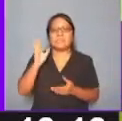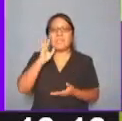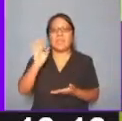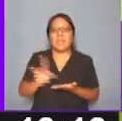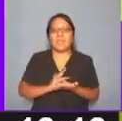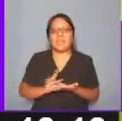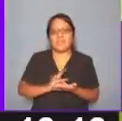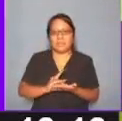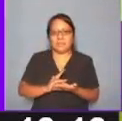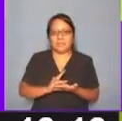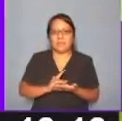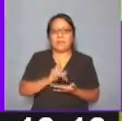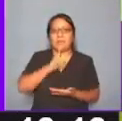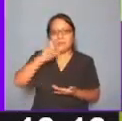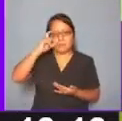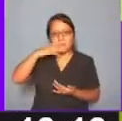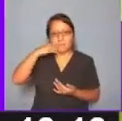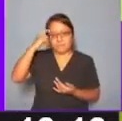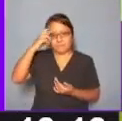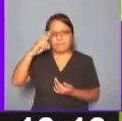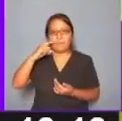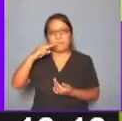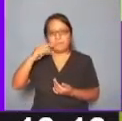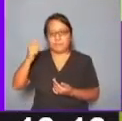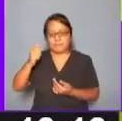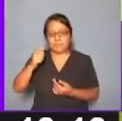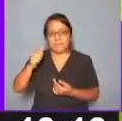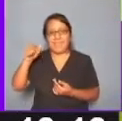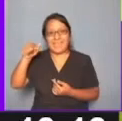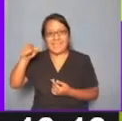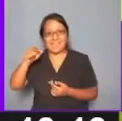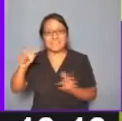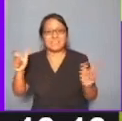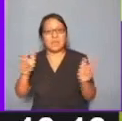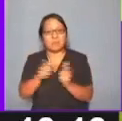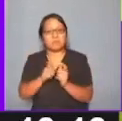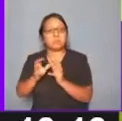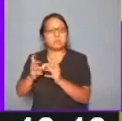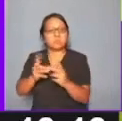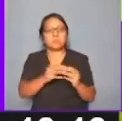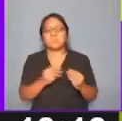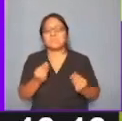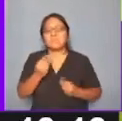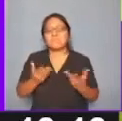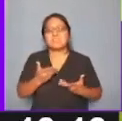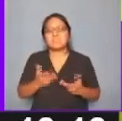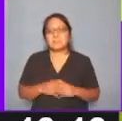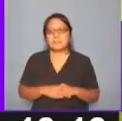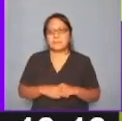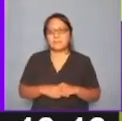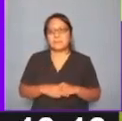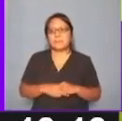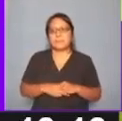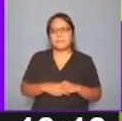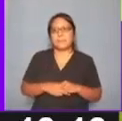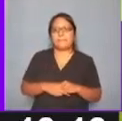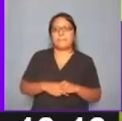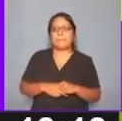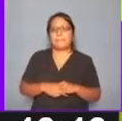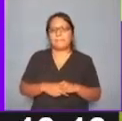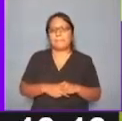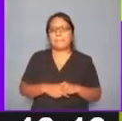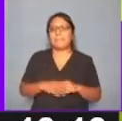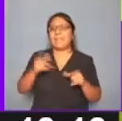diputado Fabián Tejerina. Y en este caso, esta sesión lo que hizo es establecer